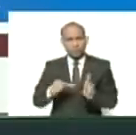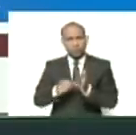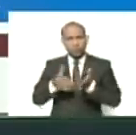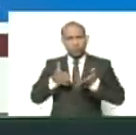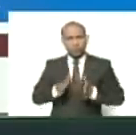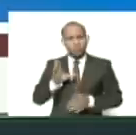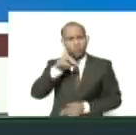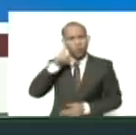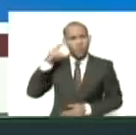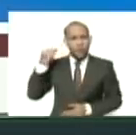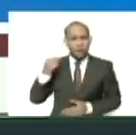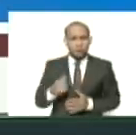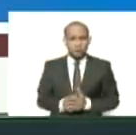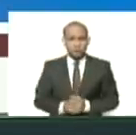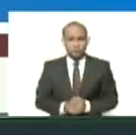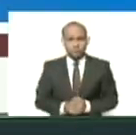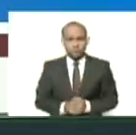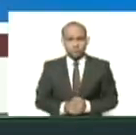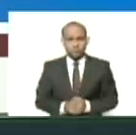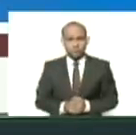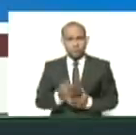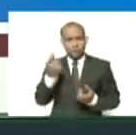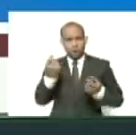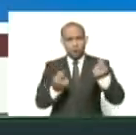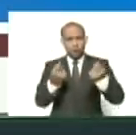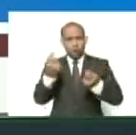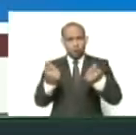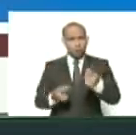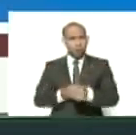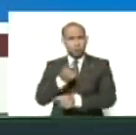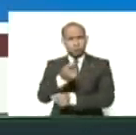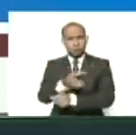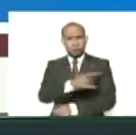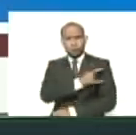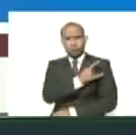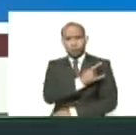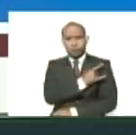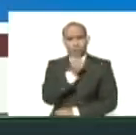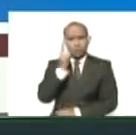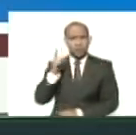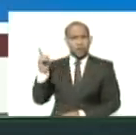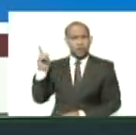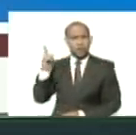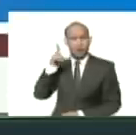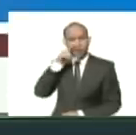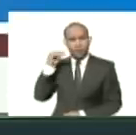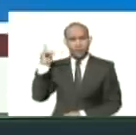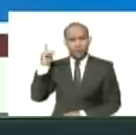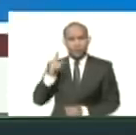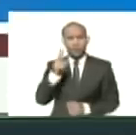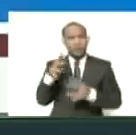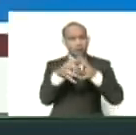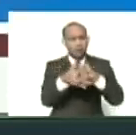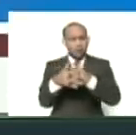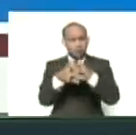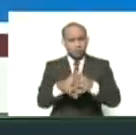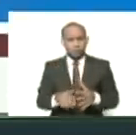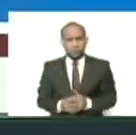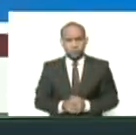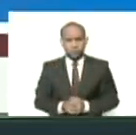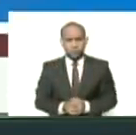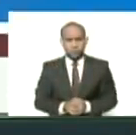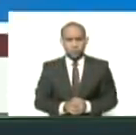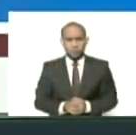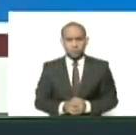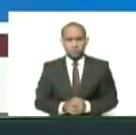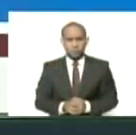en Francia, economista egresada de la Universidad Suffolk University de Boston.